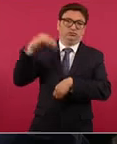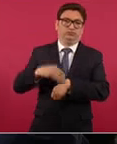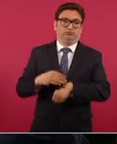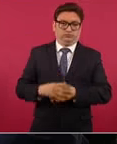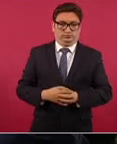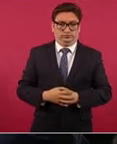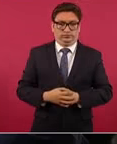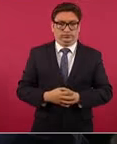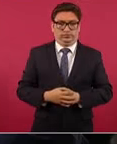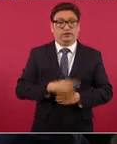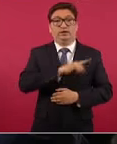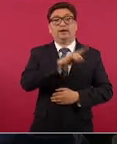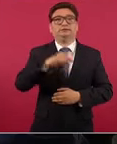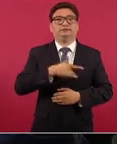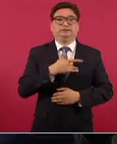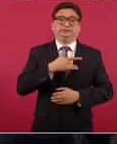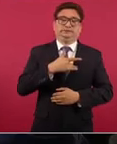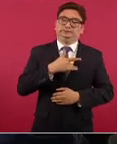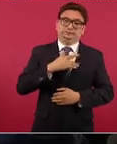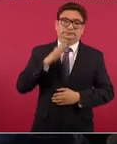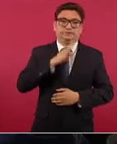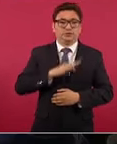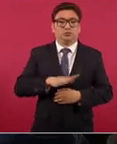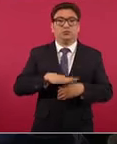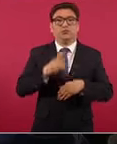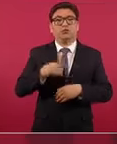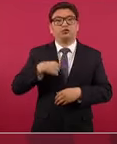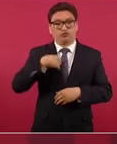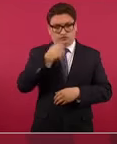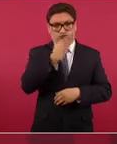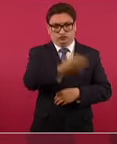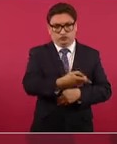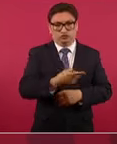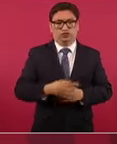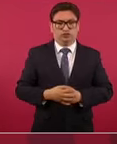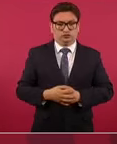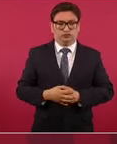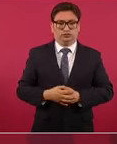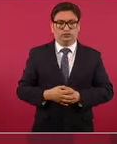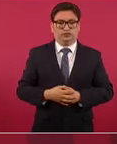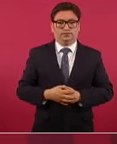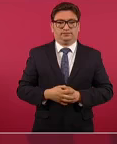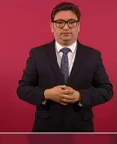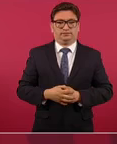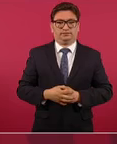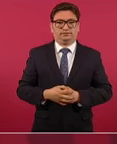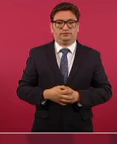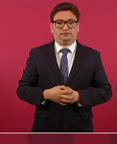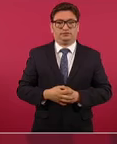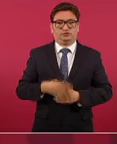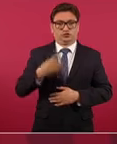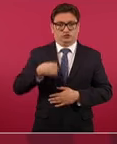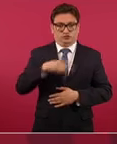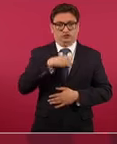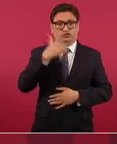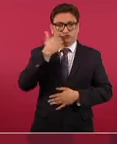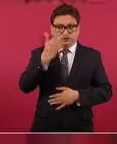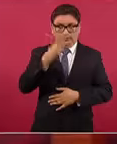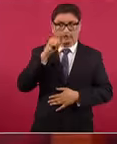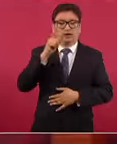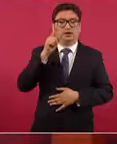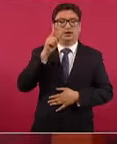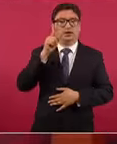se sintieron mal cuando les dije que queríamos que fuese